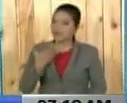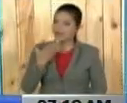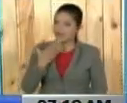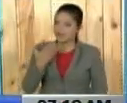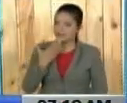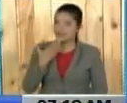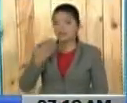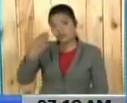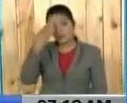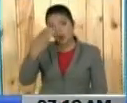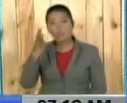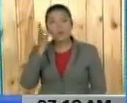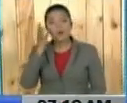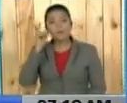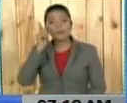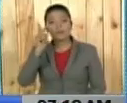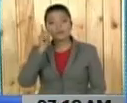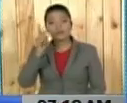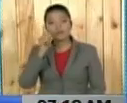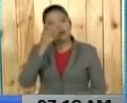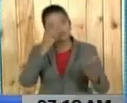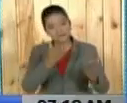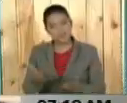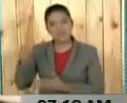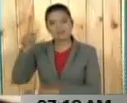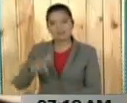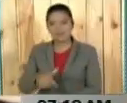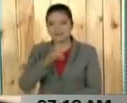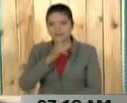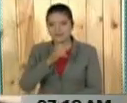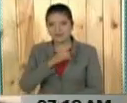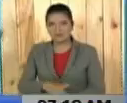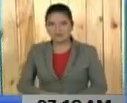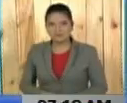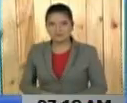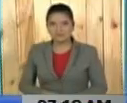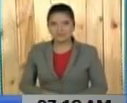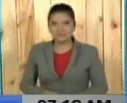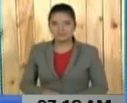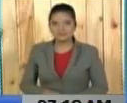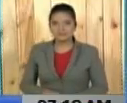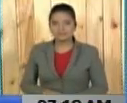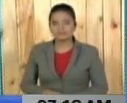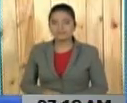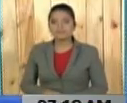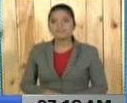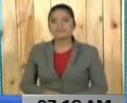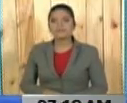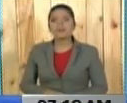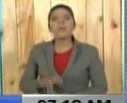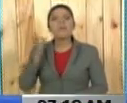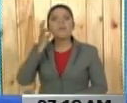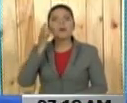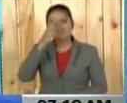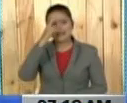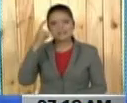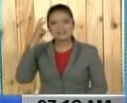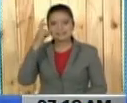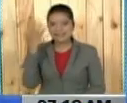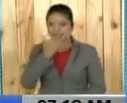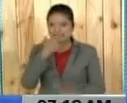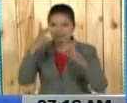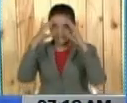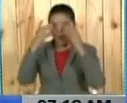Arín. Saludamos a la profesora Mariclen Estelí. Bienvenida a la pauta de hoy. Es un sonido de la canciller Delcy Rodríguez, donde ella pues refiere cómo el